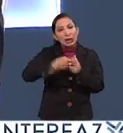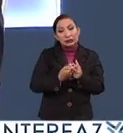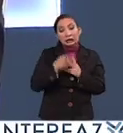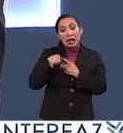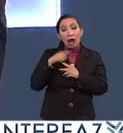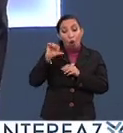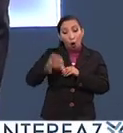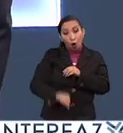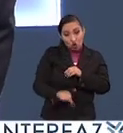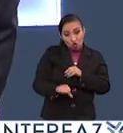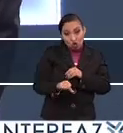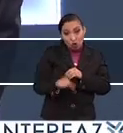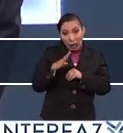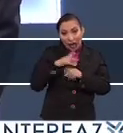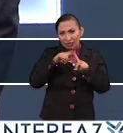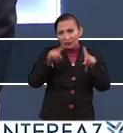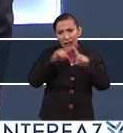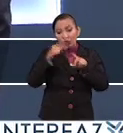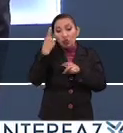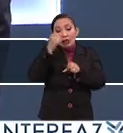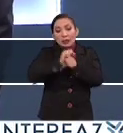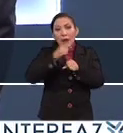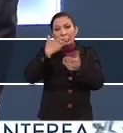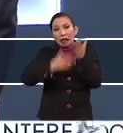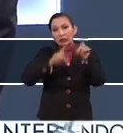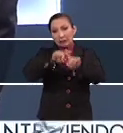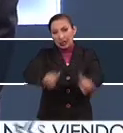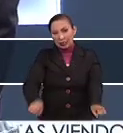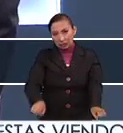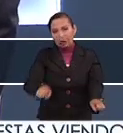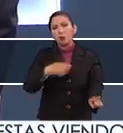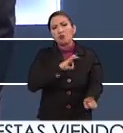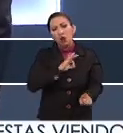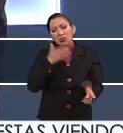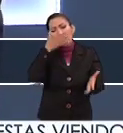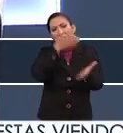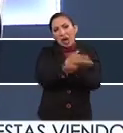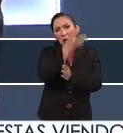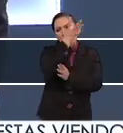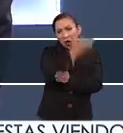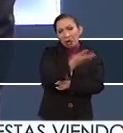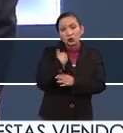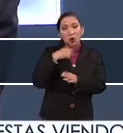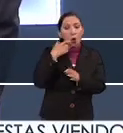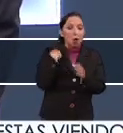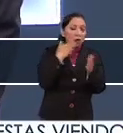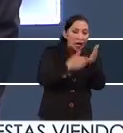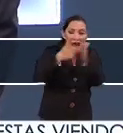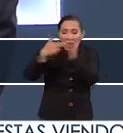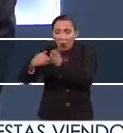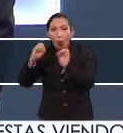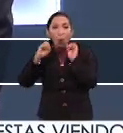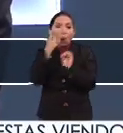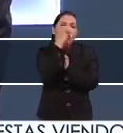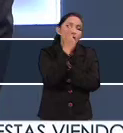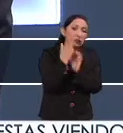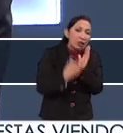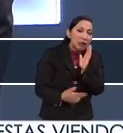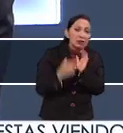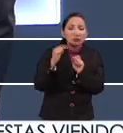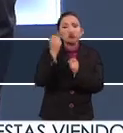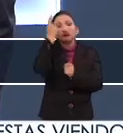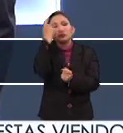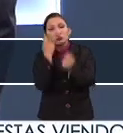precisamente el día de hoy. Hay distintos, cada semana es un taller distinto, entonces pueden tomarse los 4 al jalón o puede tomarse